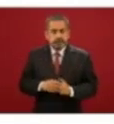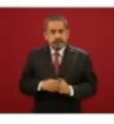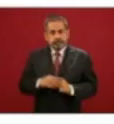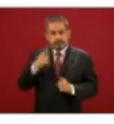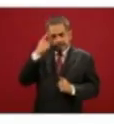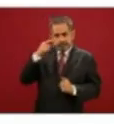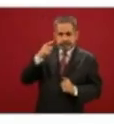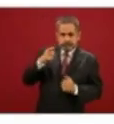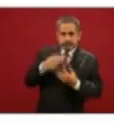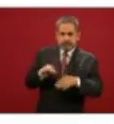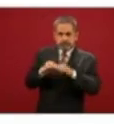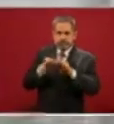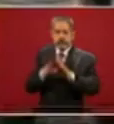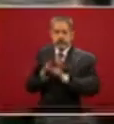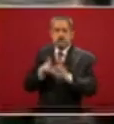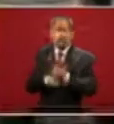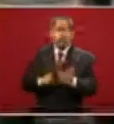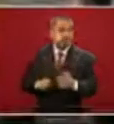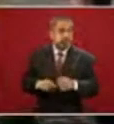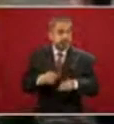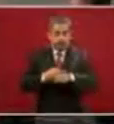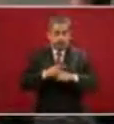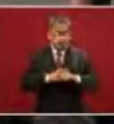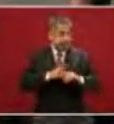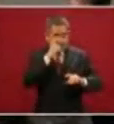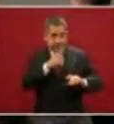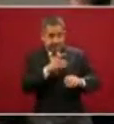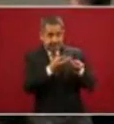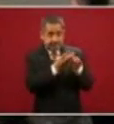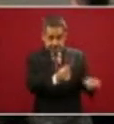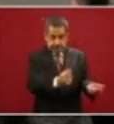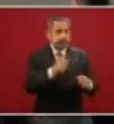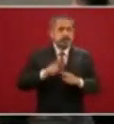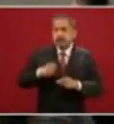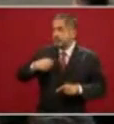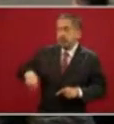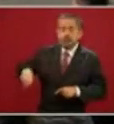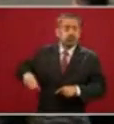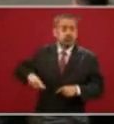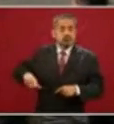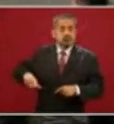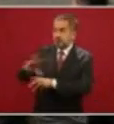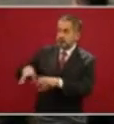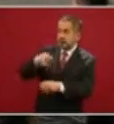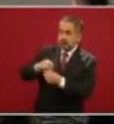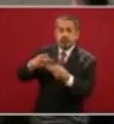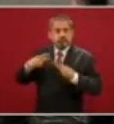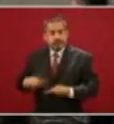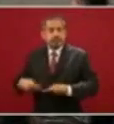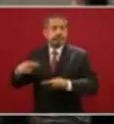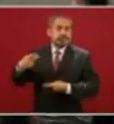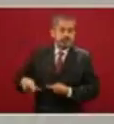es importante. Contender con una epidemia requiere la participación de todo el Estado, es decir, de todo